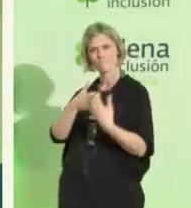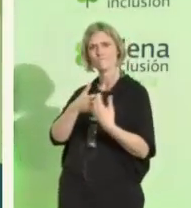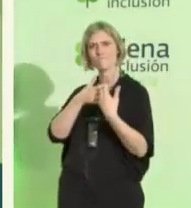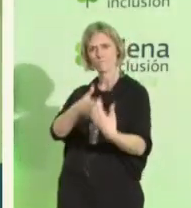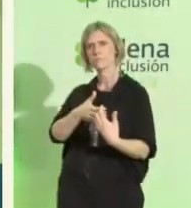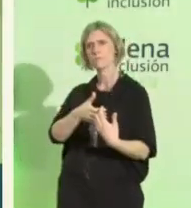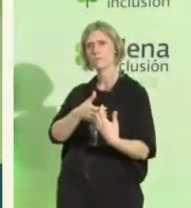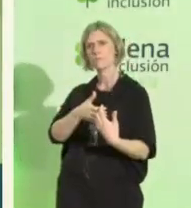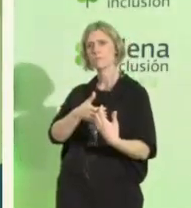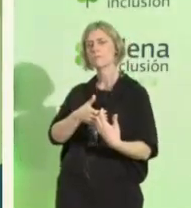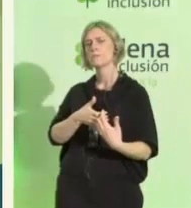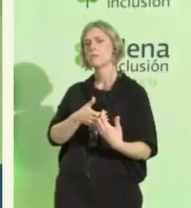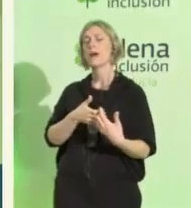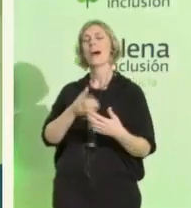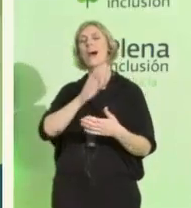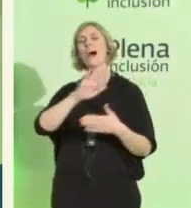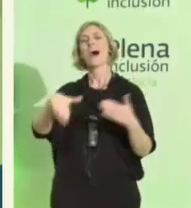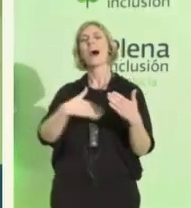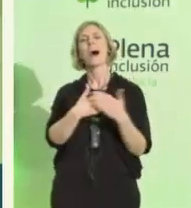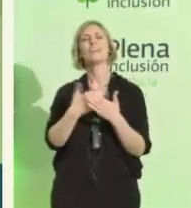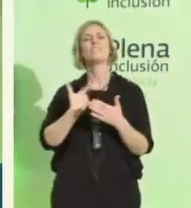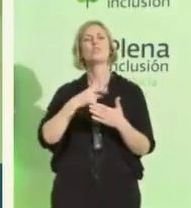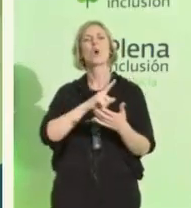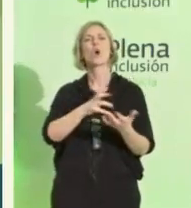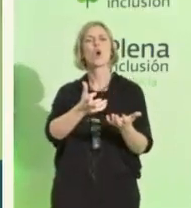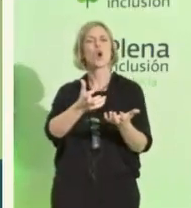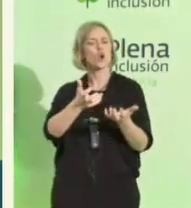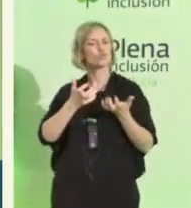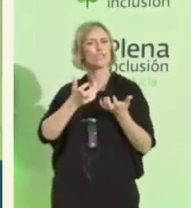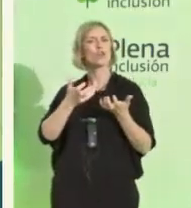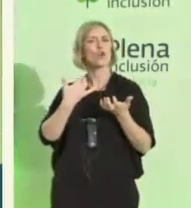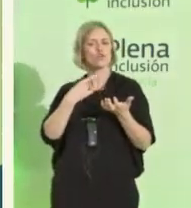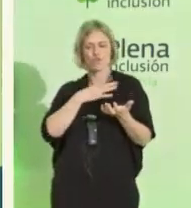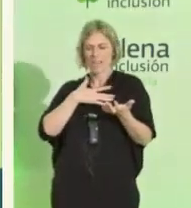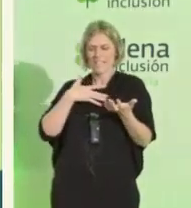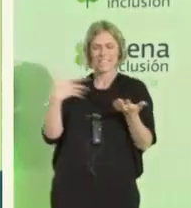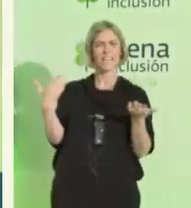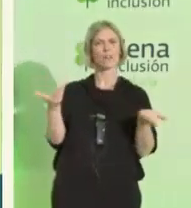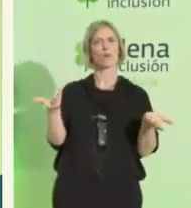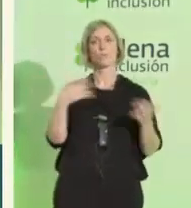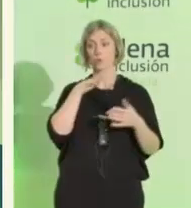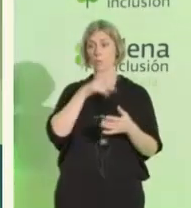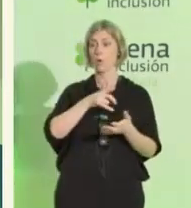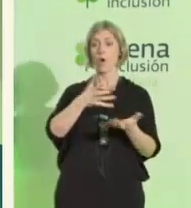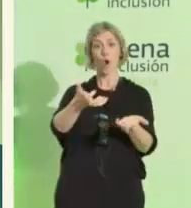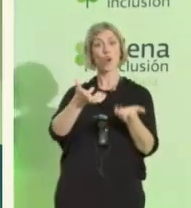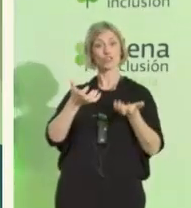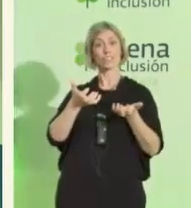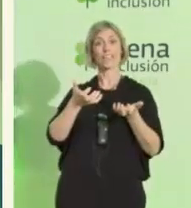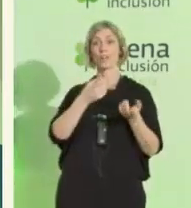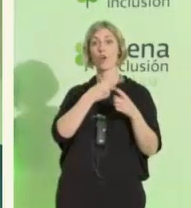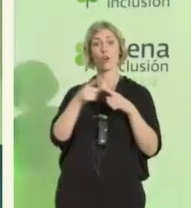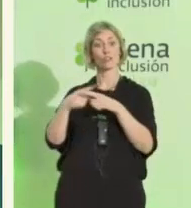hasta lo que queremos porque lograr es muy bueno